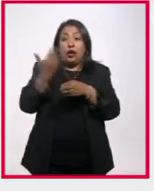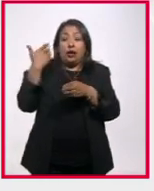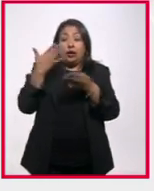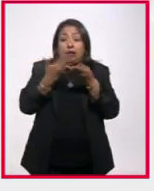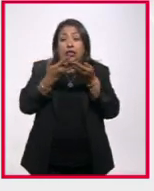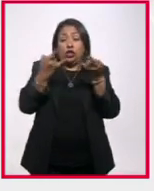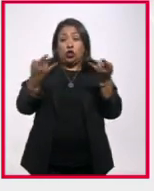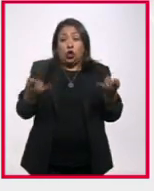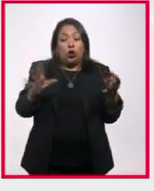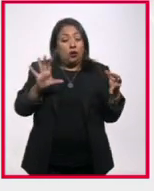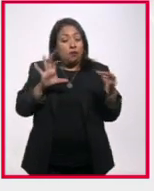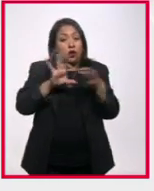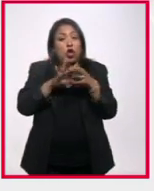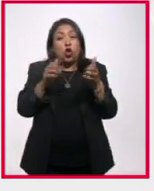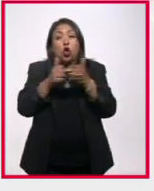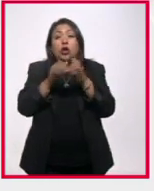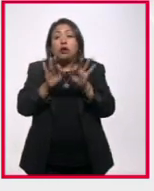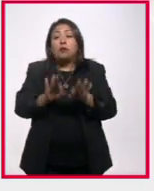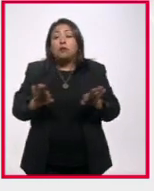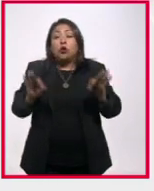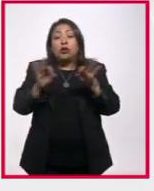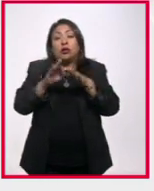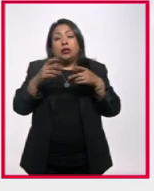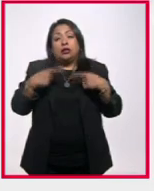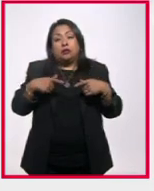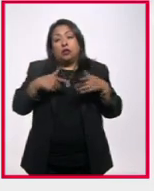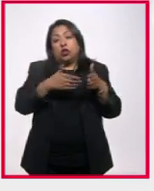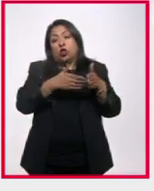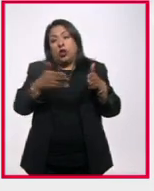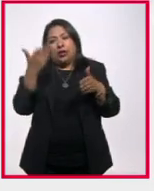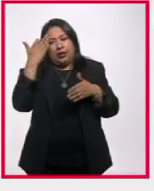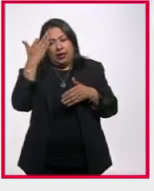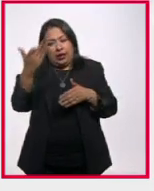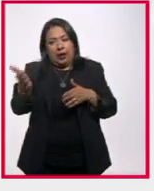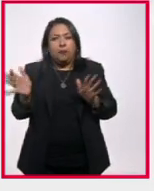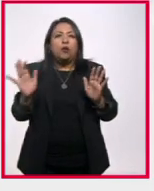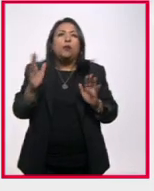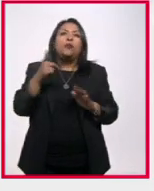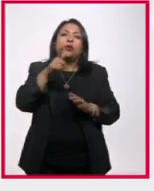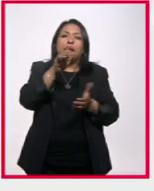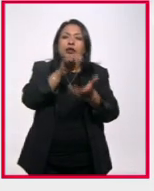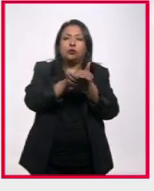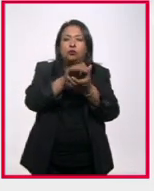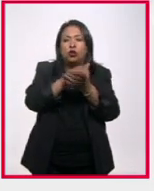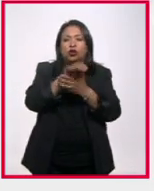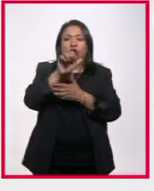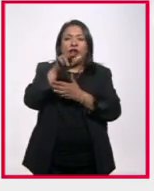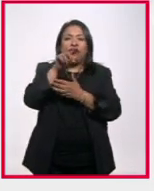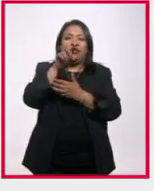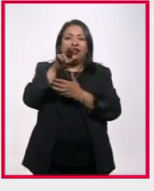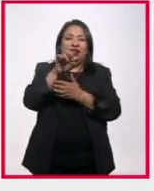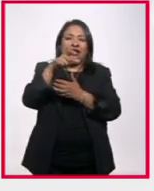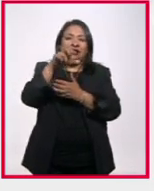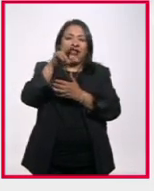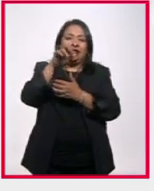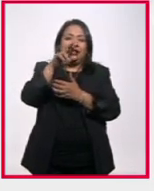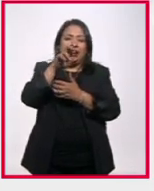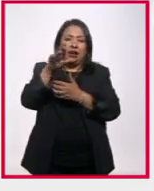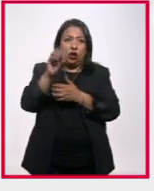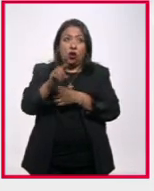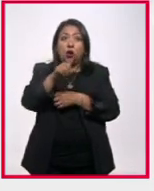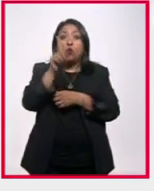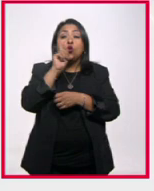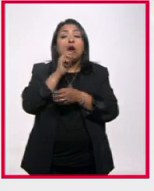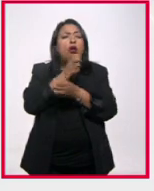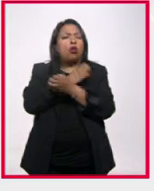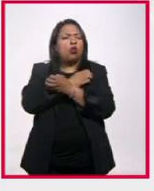los vínculos que tuvo con importantes personalidades de la época, obviamente como su esposo Andrés Quintana Roo. Ella fue una mujer